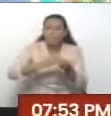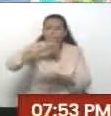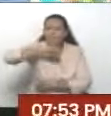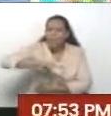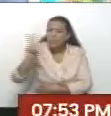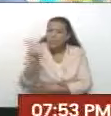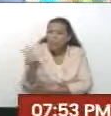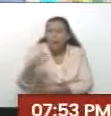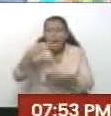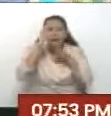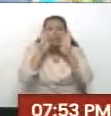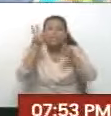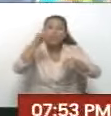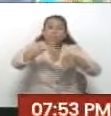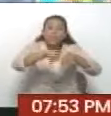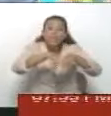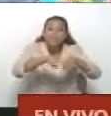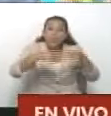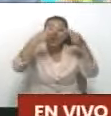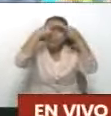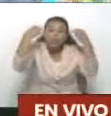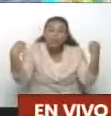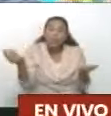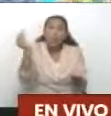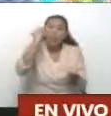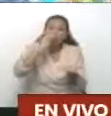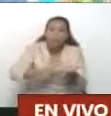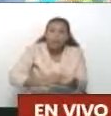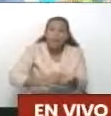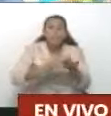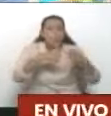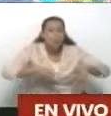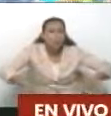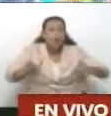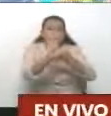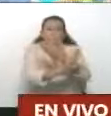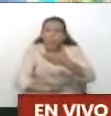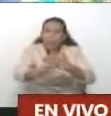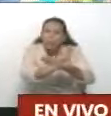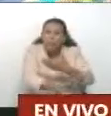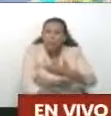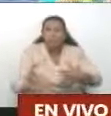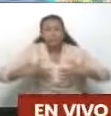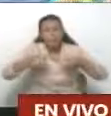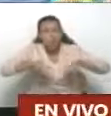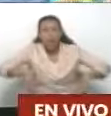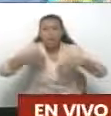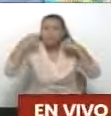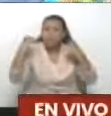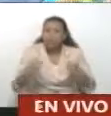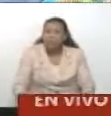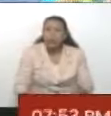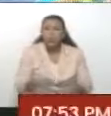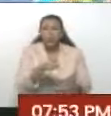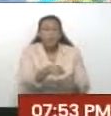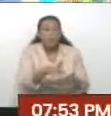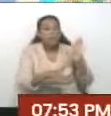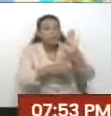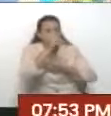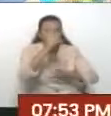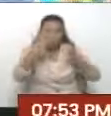para atender a los niños, para que los niños tuviesen un sitio de protección, un sitio seguro, un sitio para el